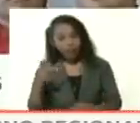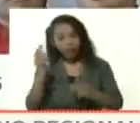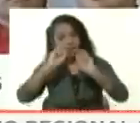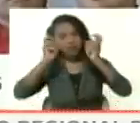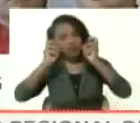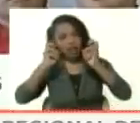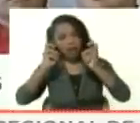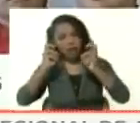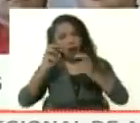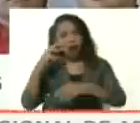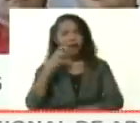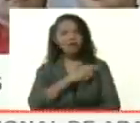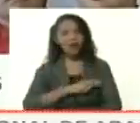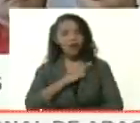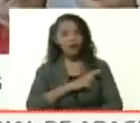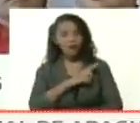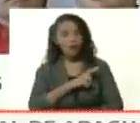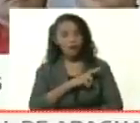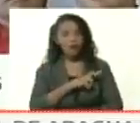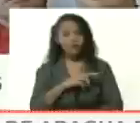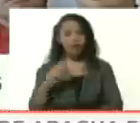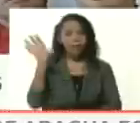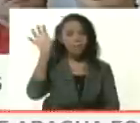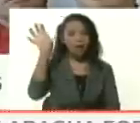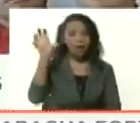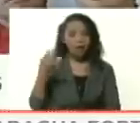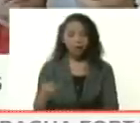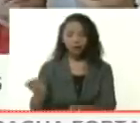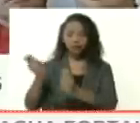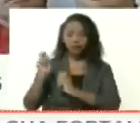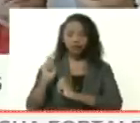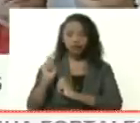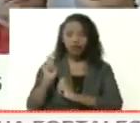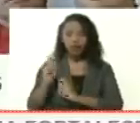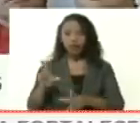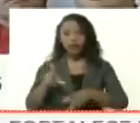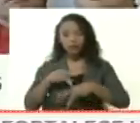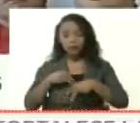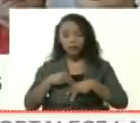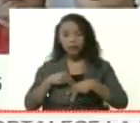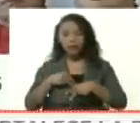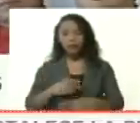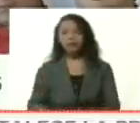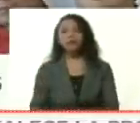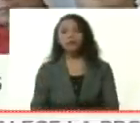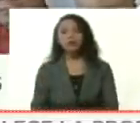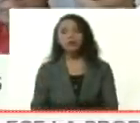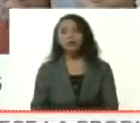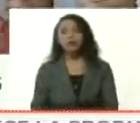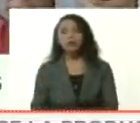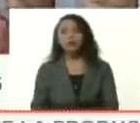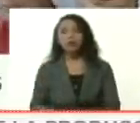designado para asumir esas funciones, esa responsabilidad, compañero José Gregorio Bielma Mora,